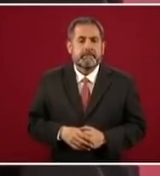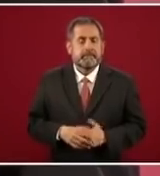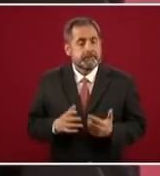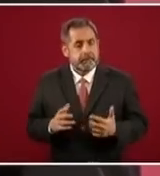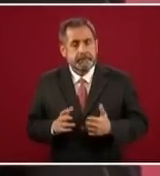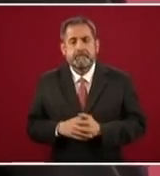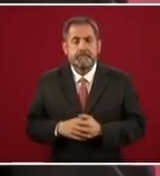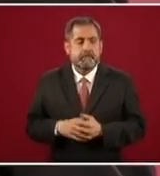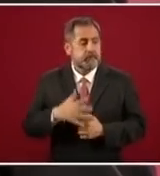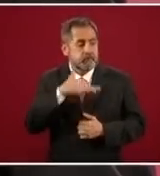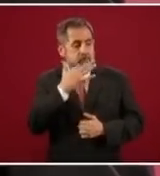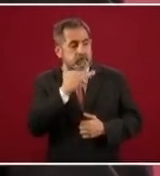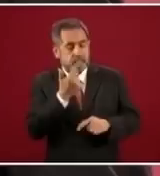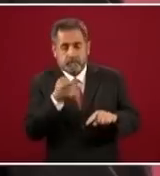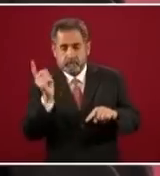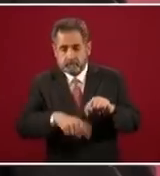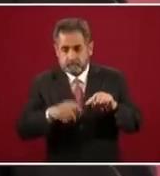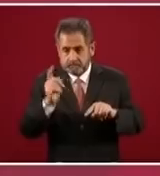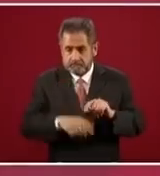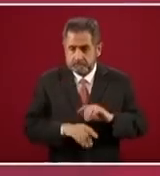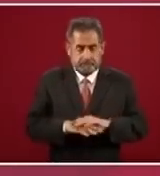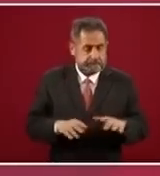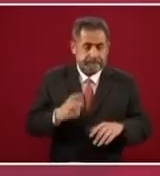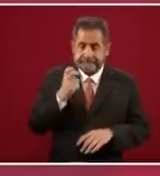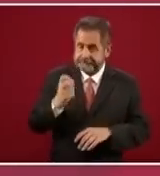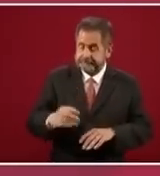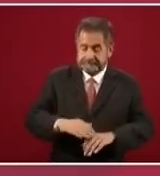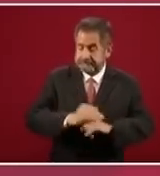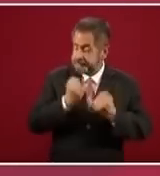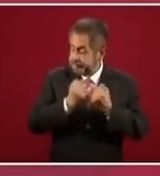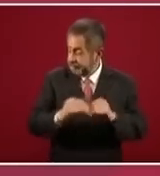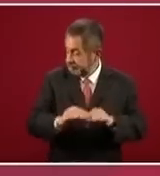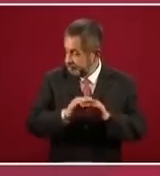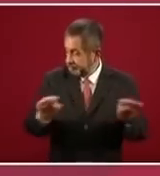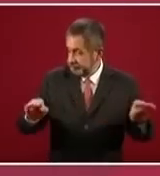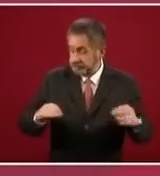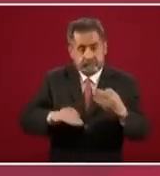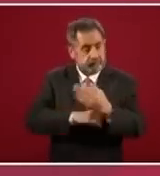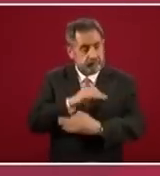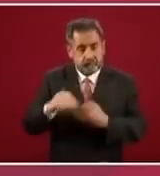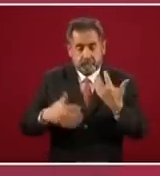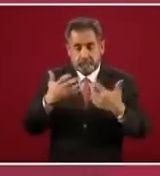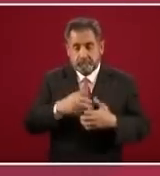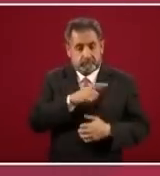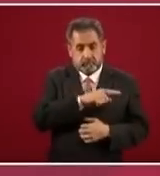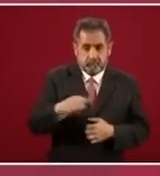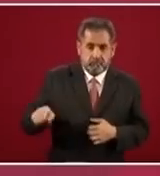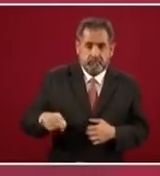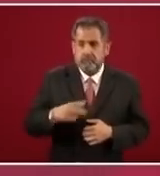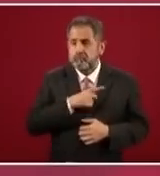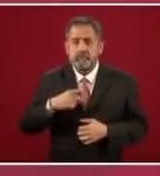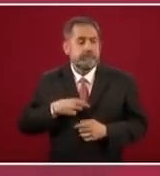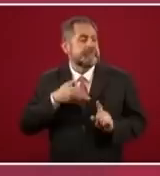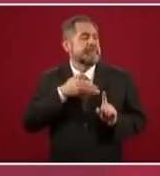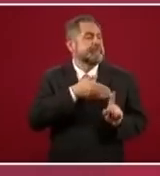el combate a la corrupción, que es piso parejo para todas las empresas, que no haya